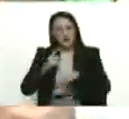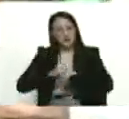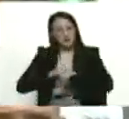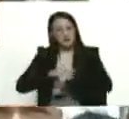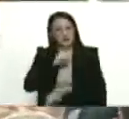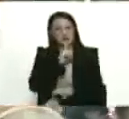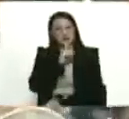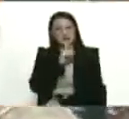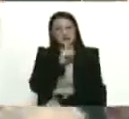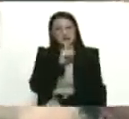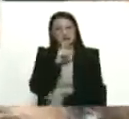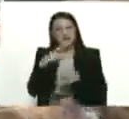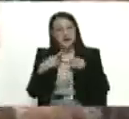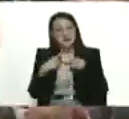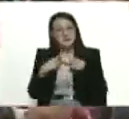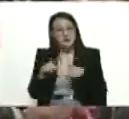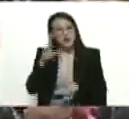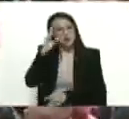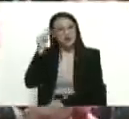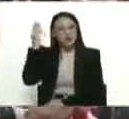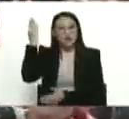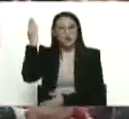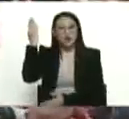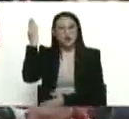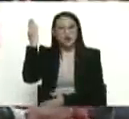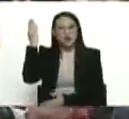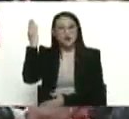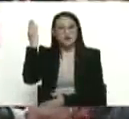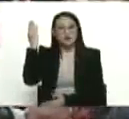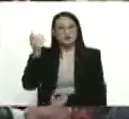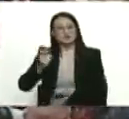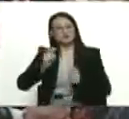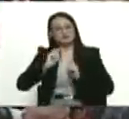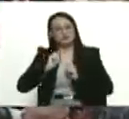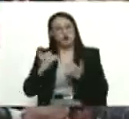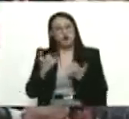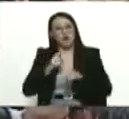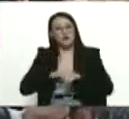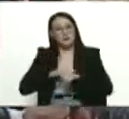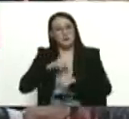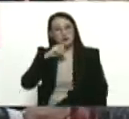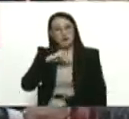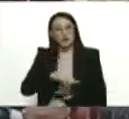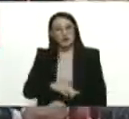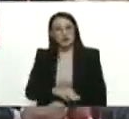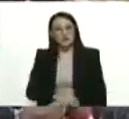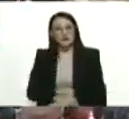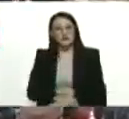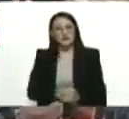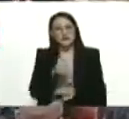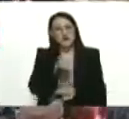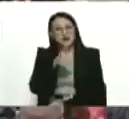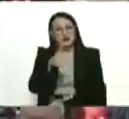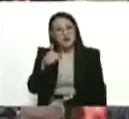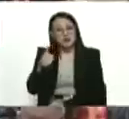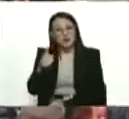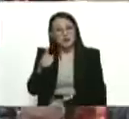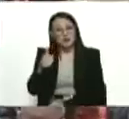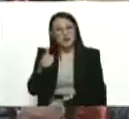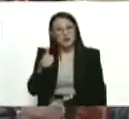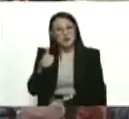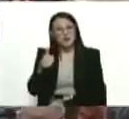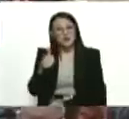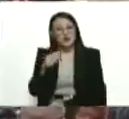difíciles, pero Dios nos ha colocado en este tiempo histórico. Y cada uno de ustedes, jefe